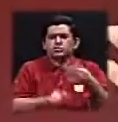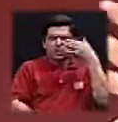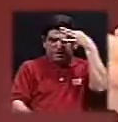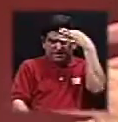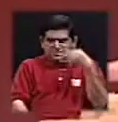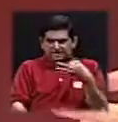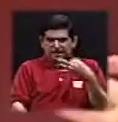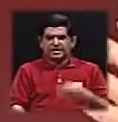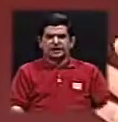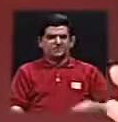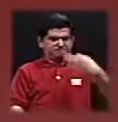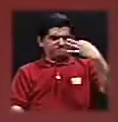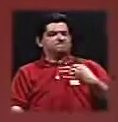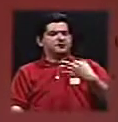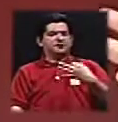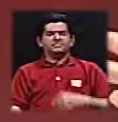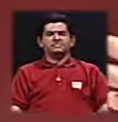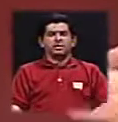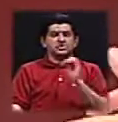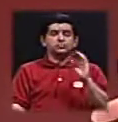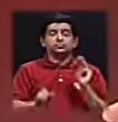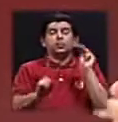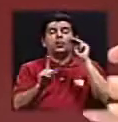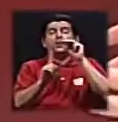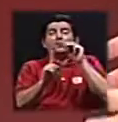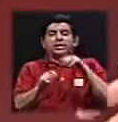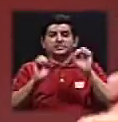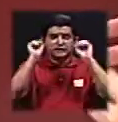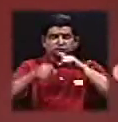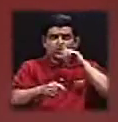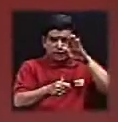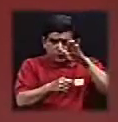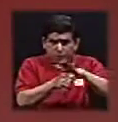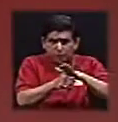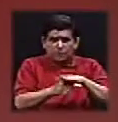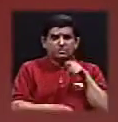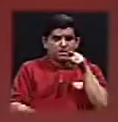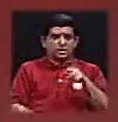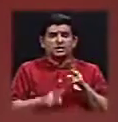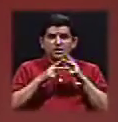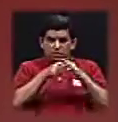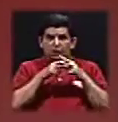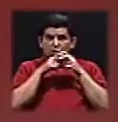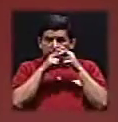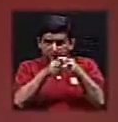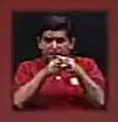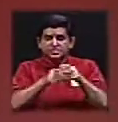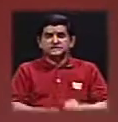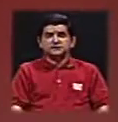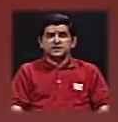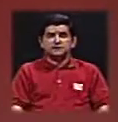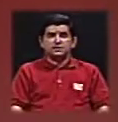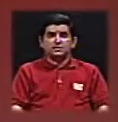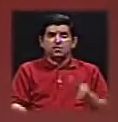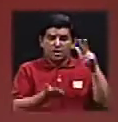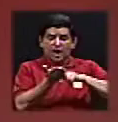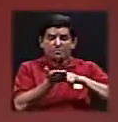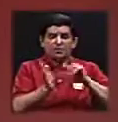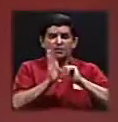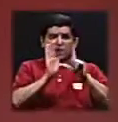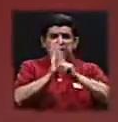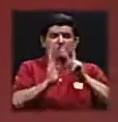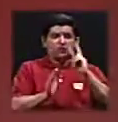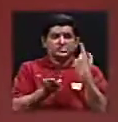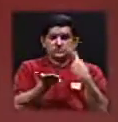espera consolidar o algunas metas que se espera lograr con este préstamo que se acaba de aprobar en la Asamblea Legislativa en